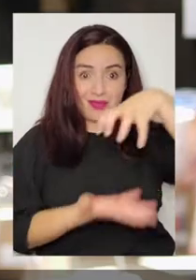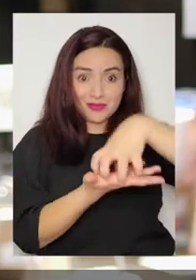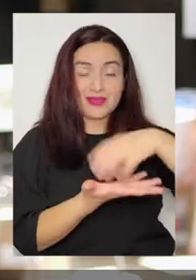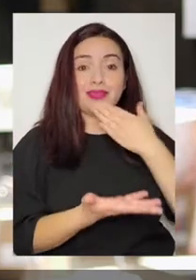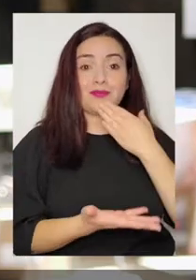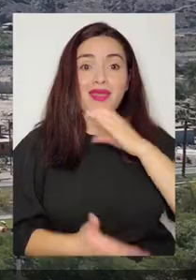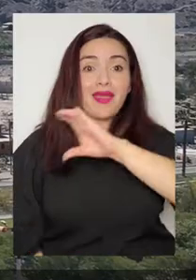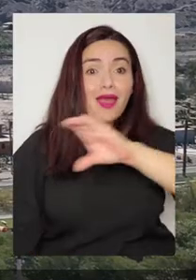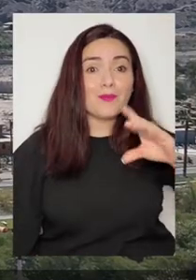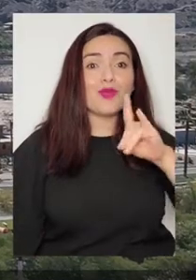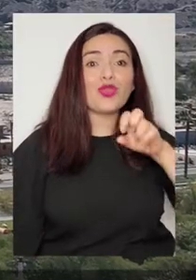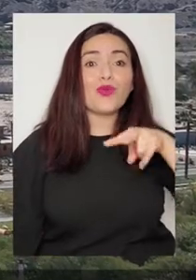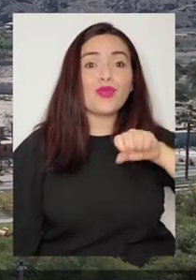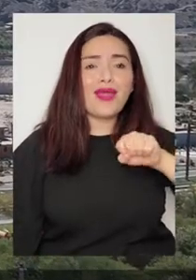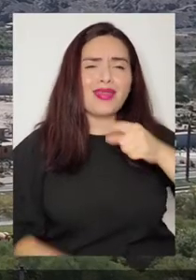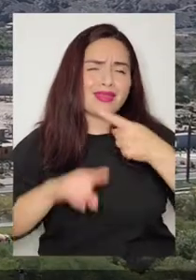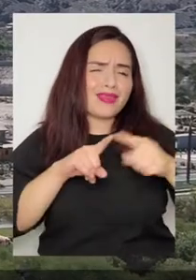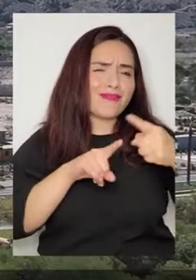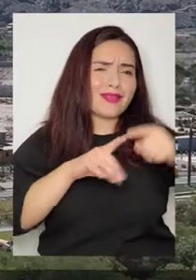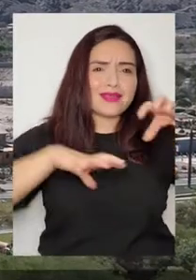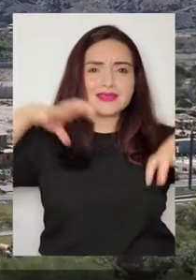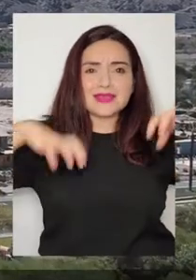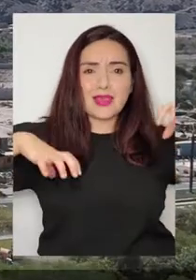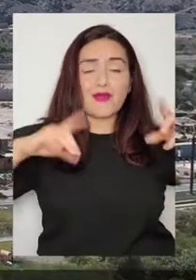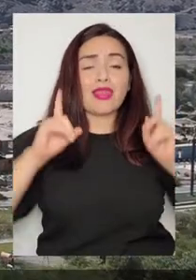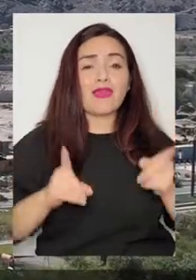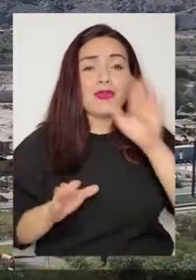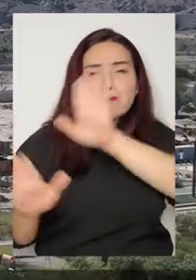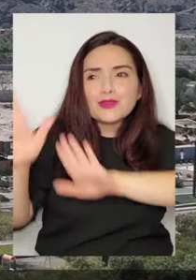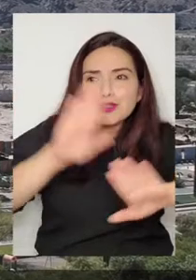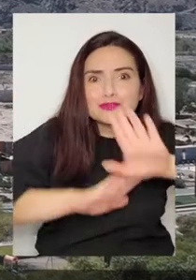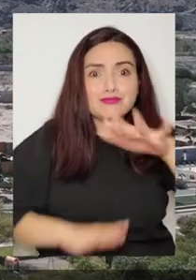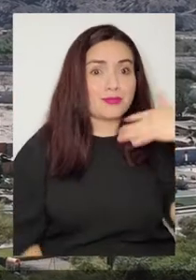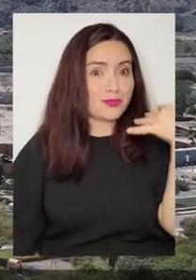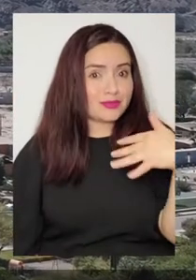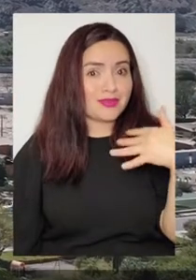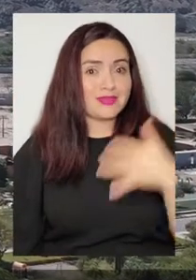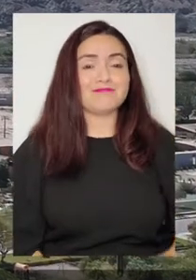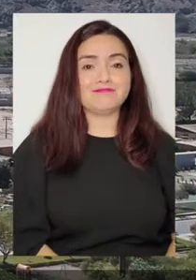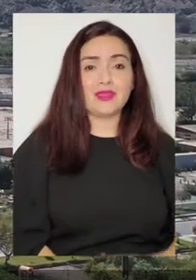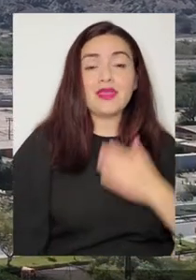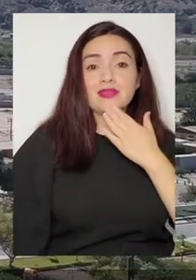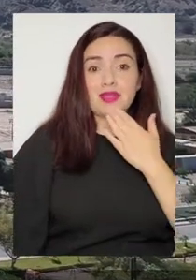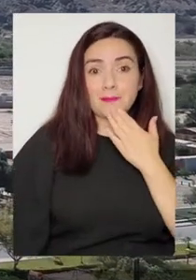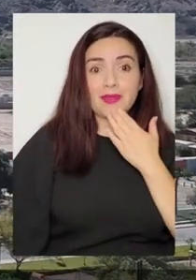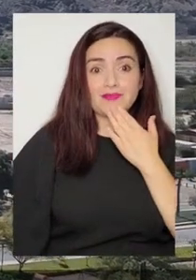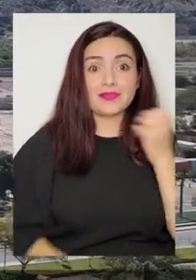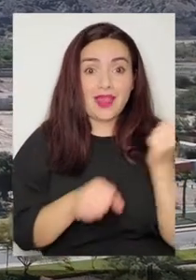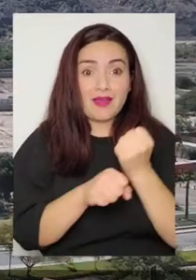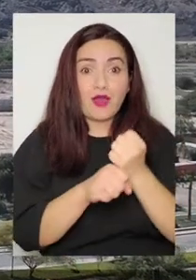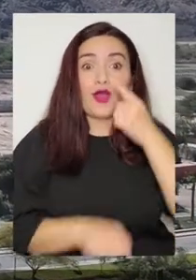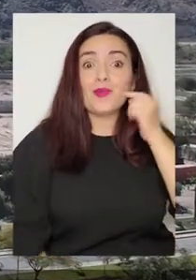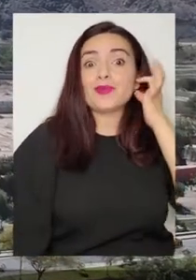la zona. Tenemos campos dunarios, muchos cerros que hay que protegerlos y valorarlos. Entonces, y también